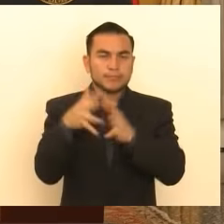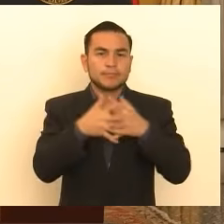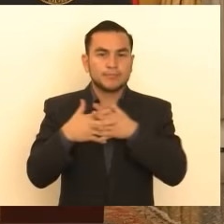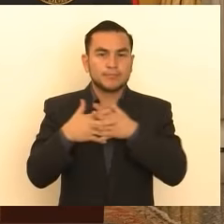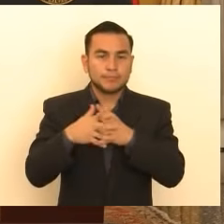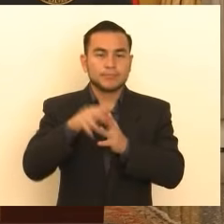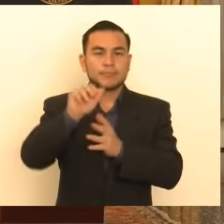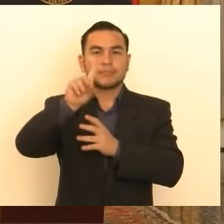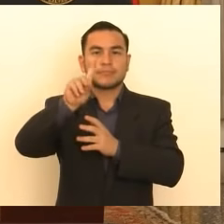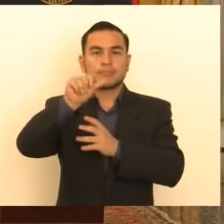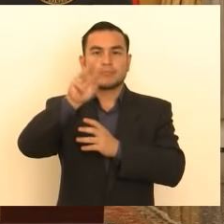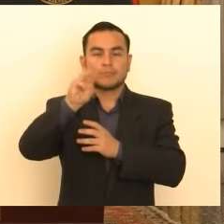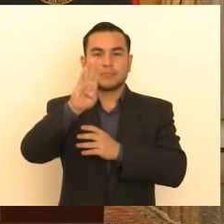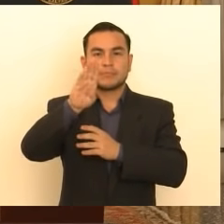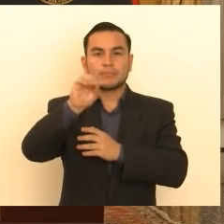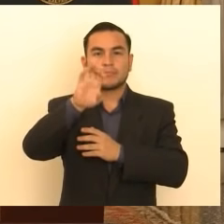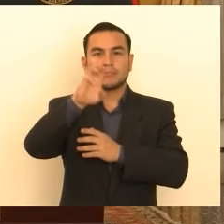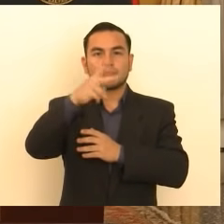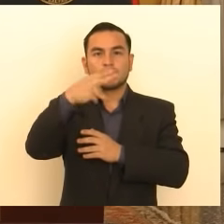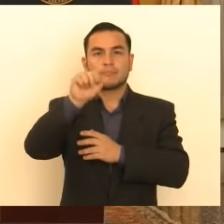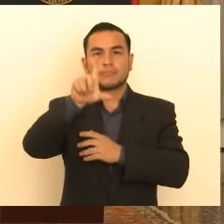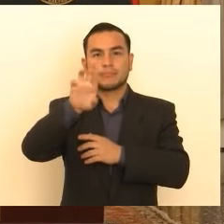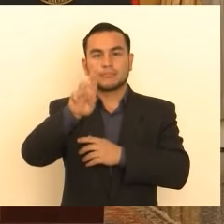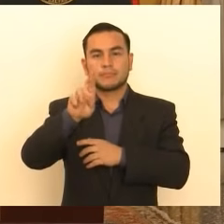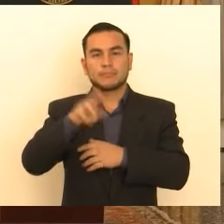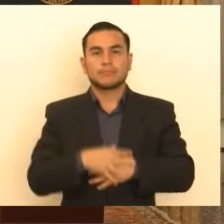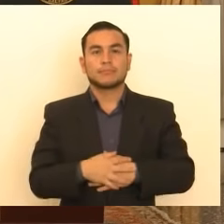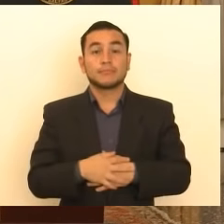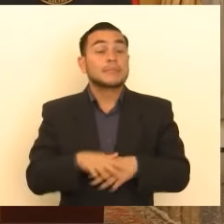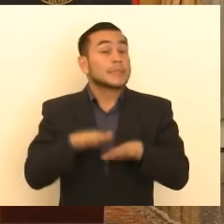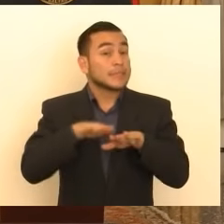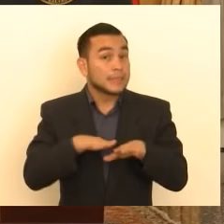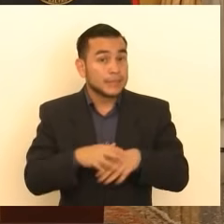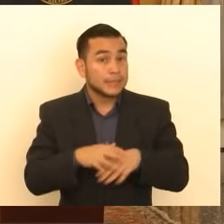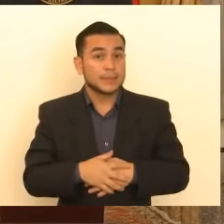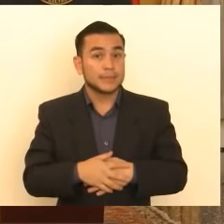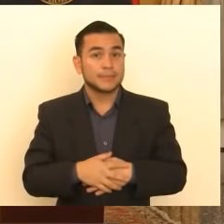Unidos, señor Adam Bowler. Well, thank you.